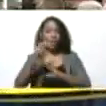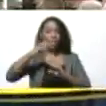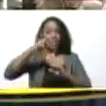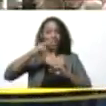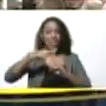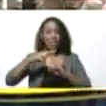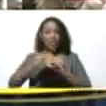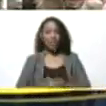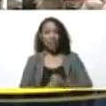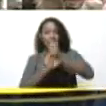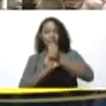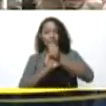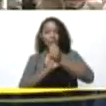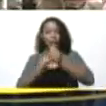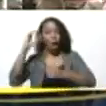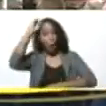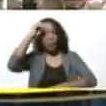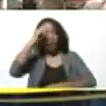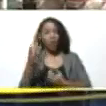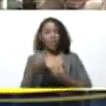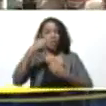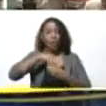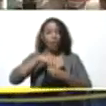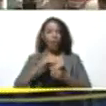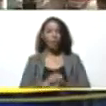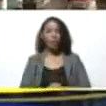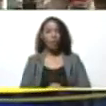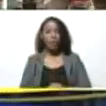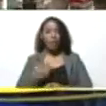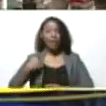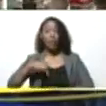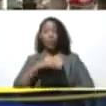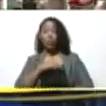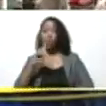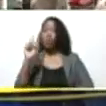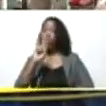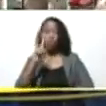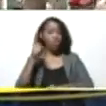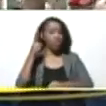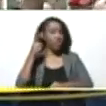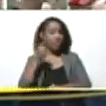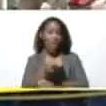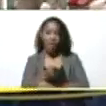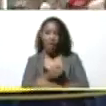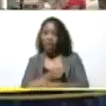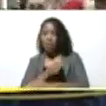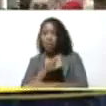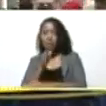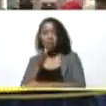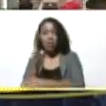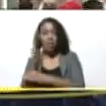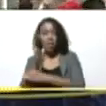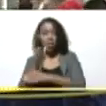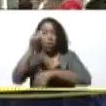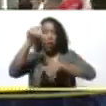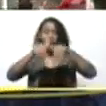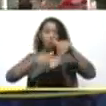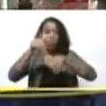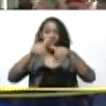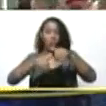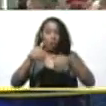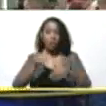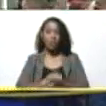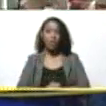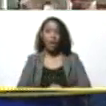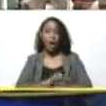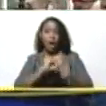encabezaba la opinión interna de que nosotros no deberíamos ir a unas elecciones